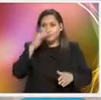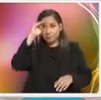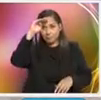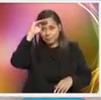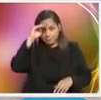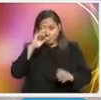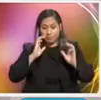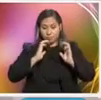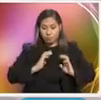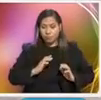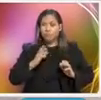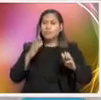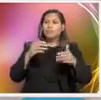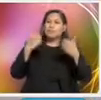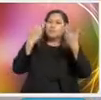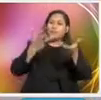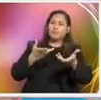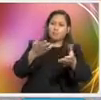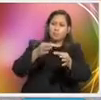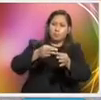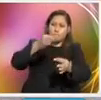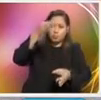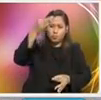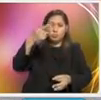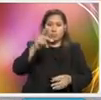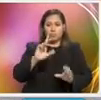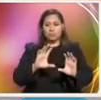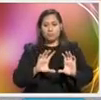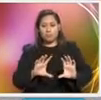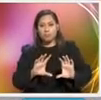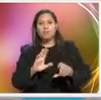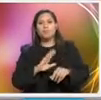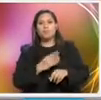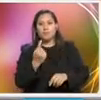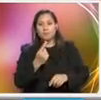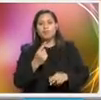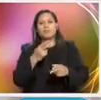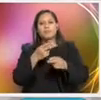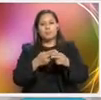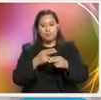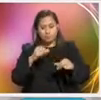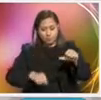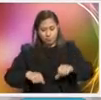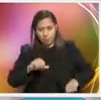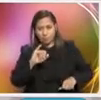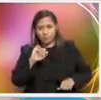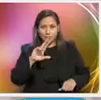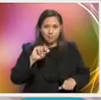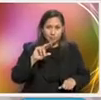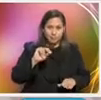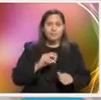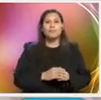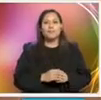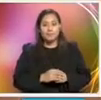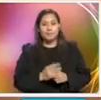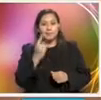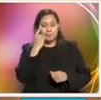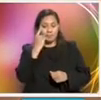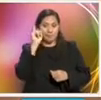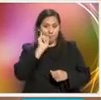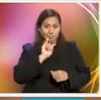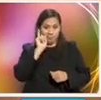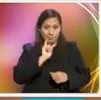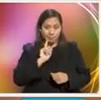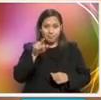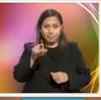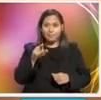cuerpos que vemos de repente en la calle, muy delgados, pero con caderas, es porque se metieron cuchillo. ¿Esto es cierto o no? Fíjate que hay mujeres, hay un